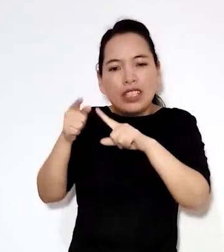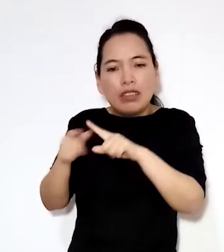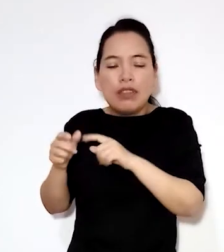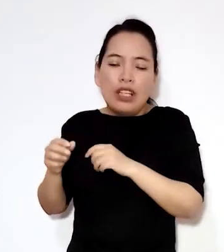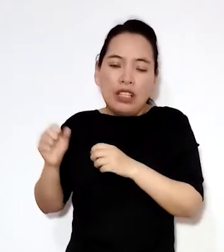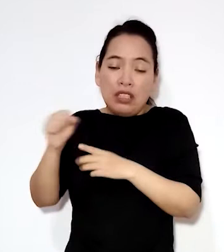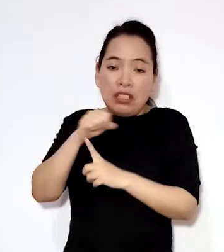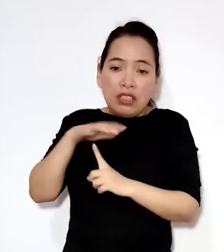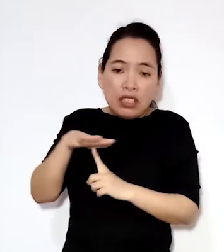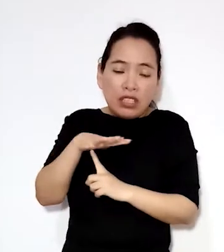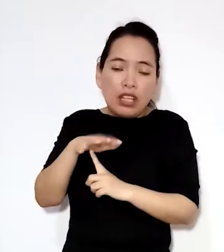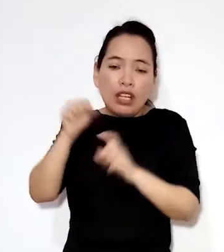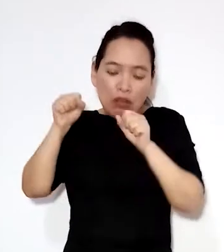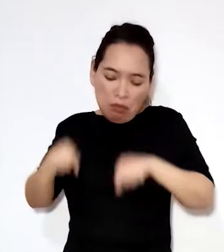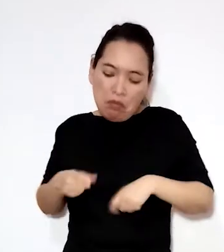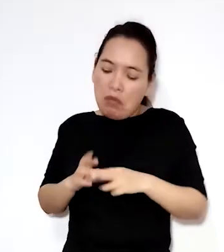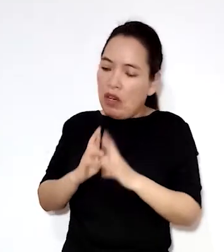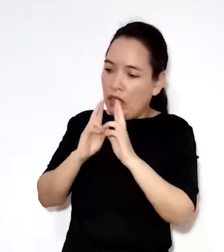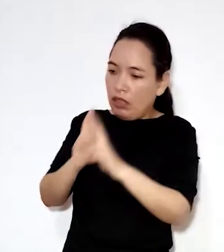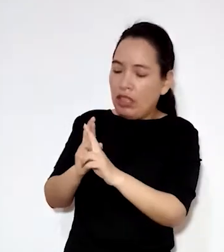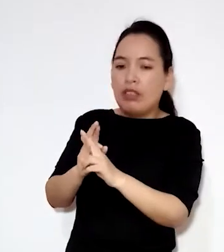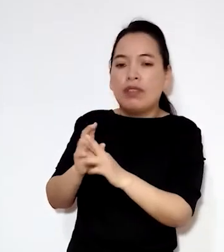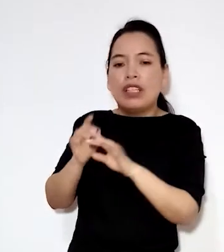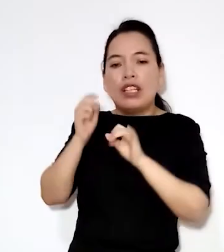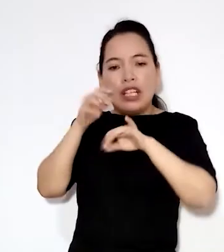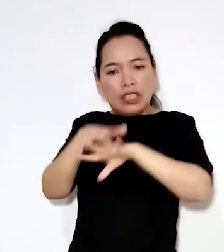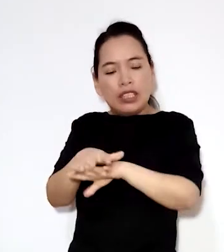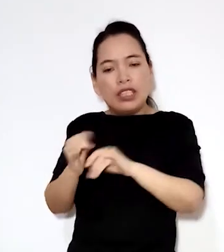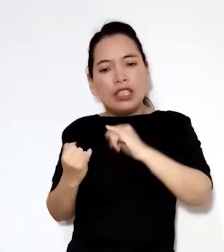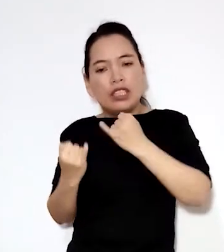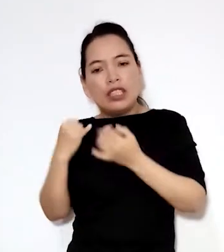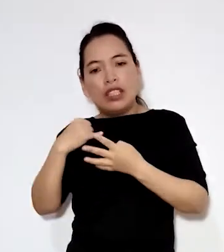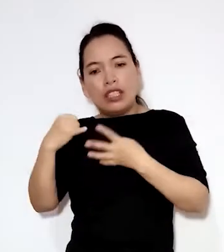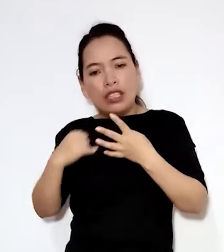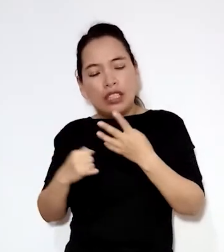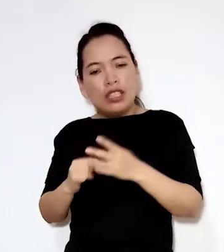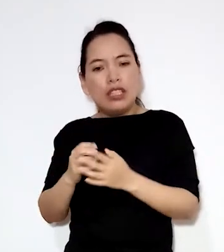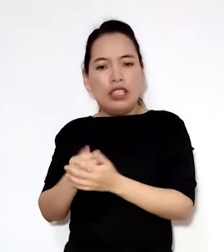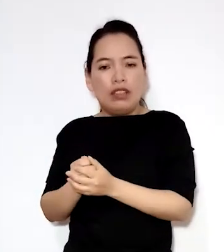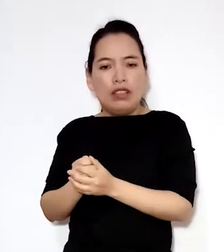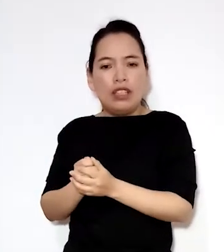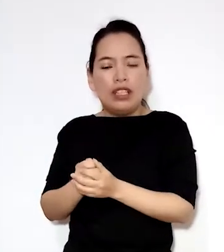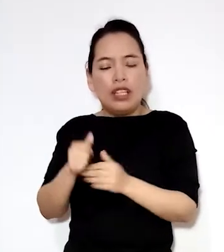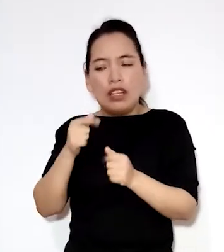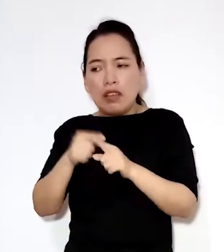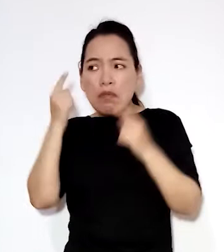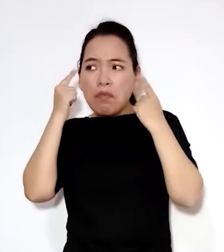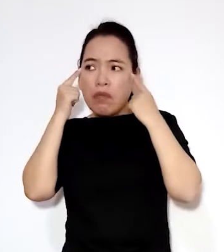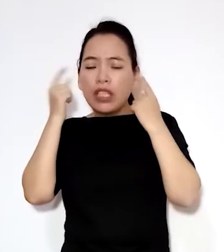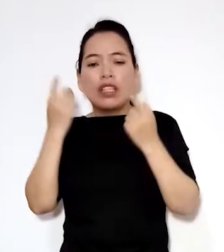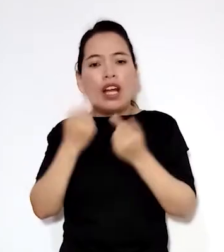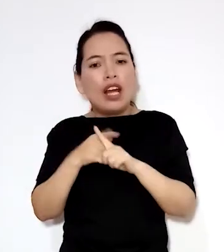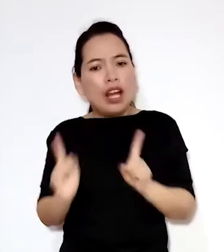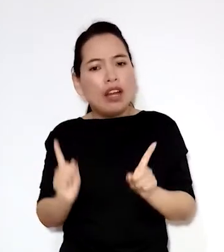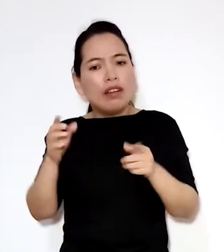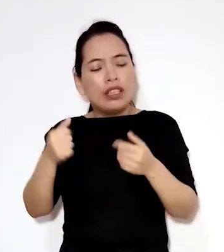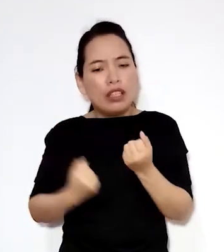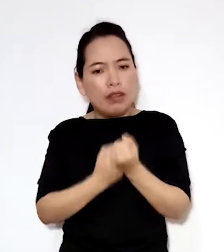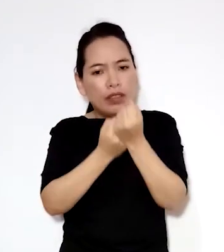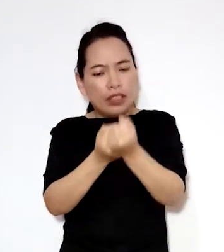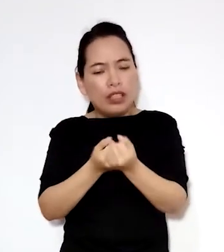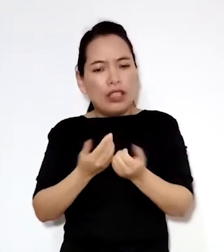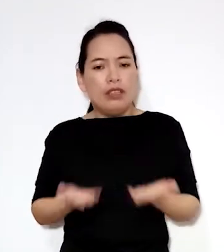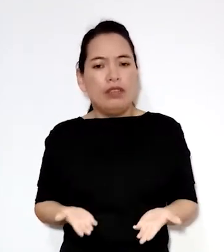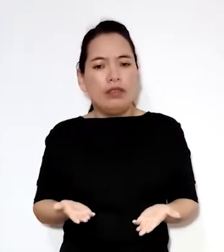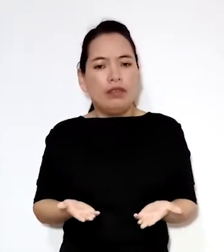discapacidad de relacionarse, de apoyar y de gestionar las situaciones de una manera que se respete la interdependencia,